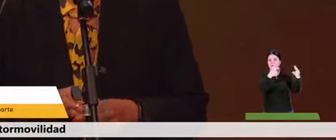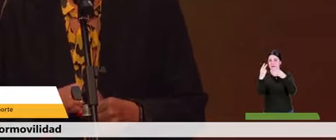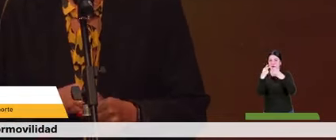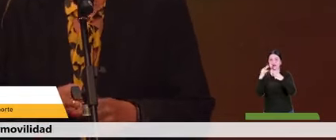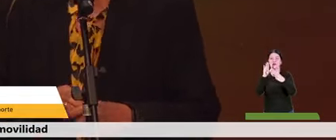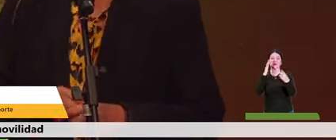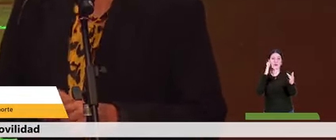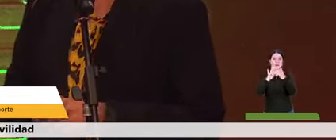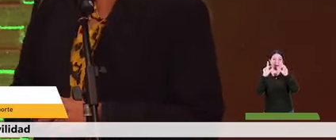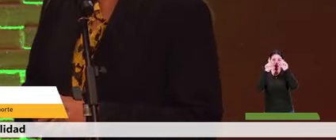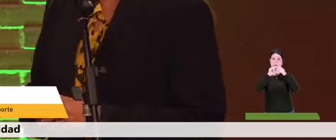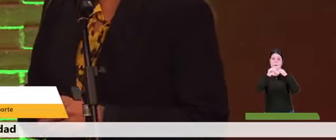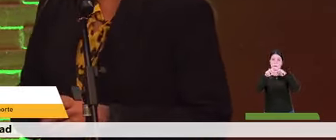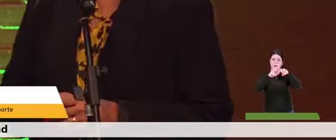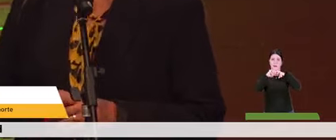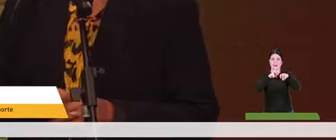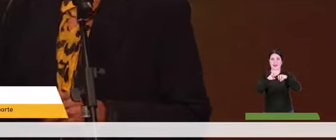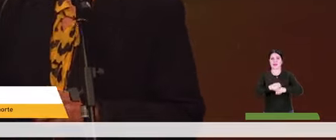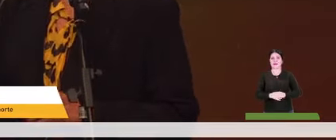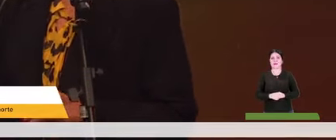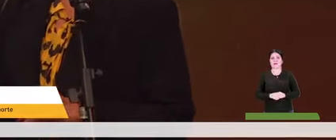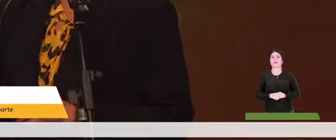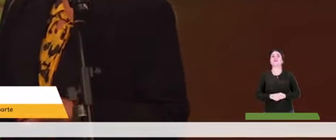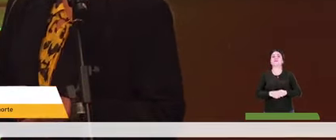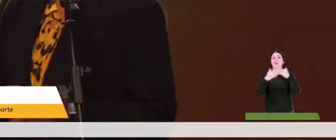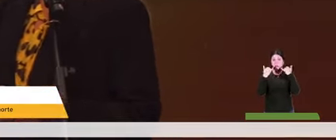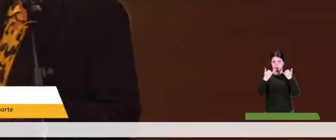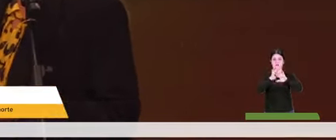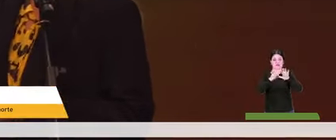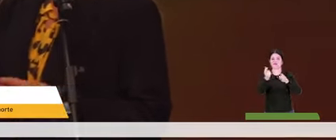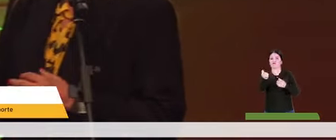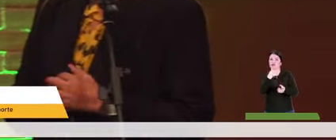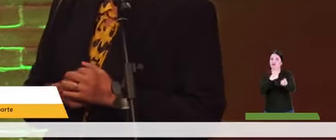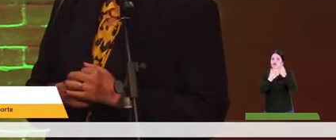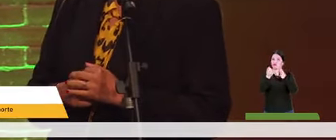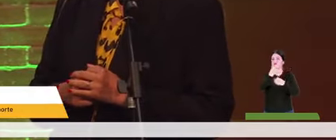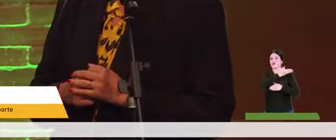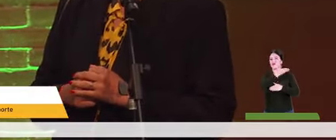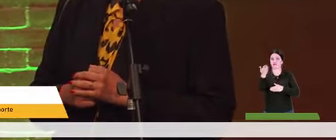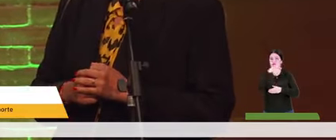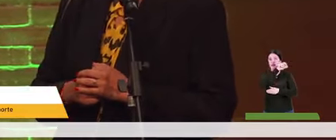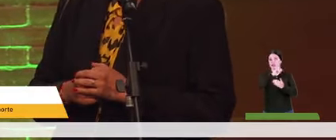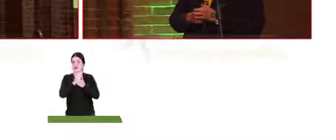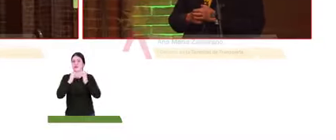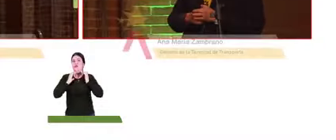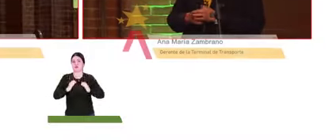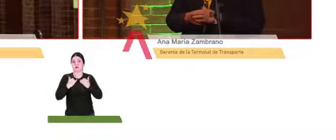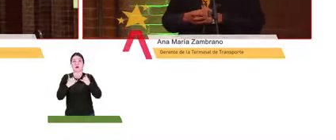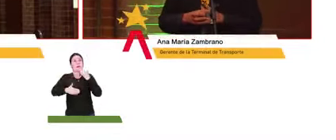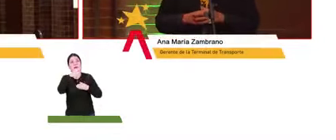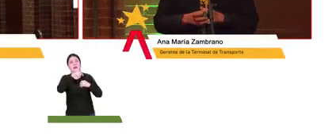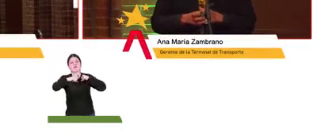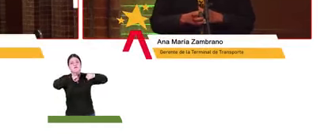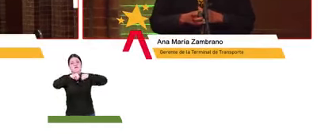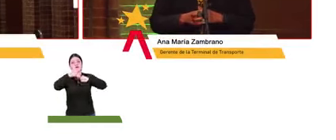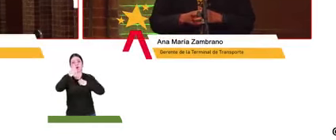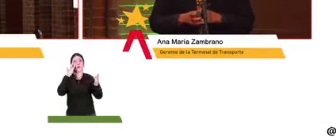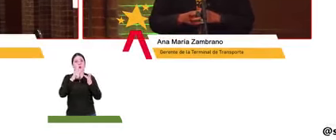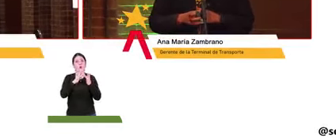movilidad. Bueno, vamos a empezar entonces con las preguntas de la ciudadanía de la labor que ha realizado la terminal